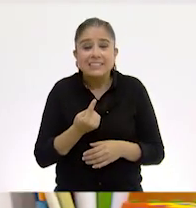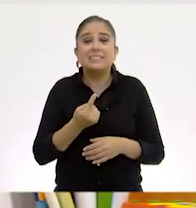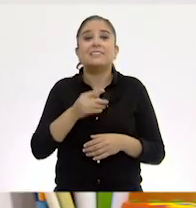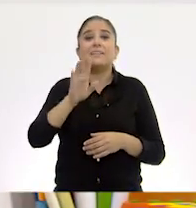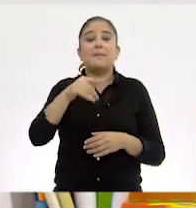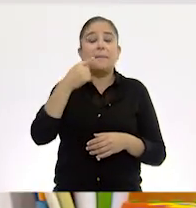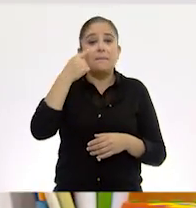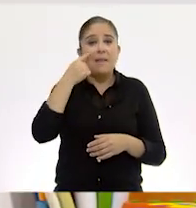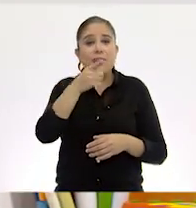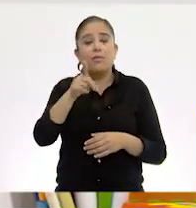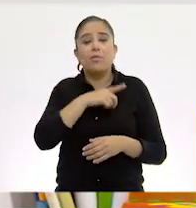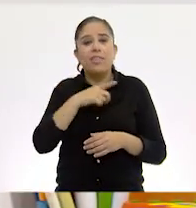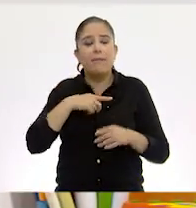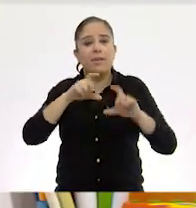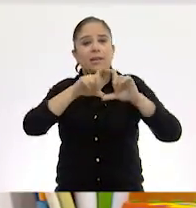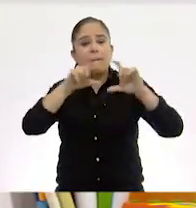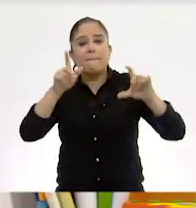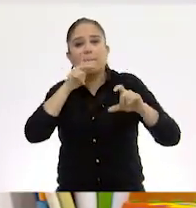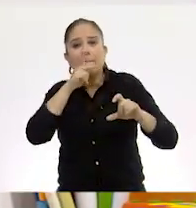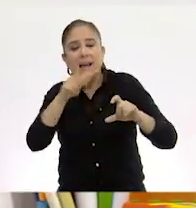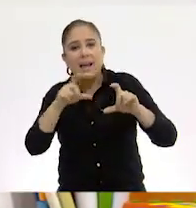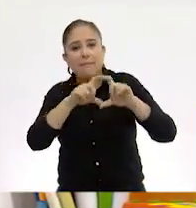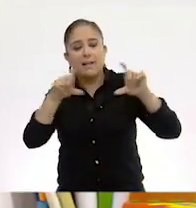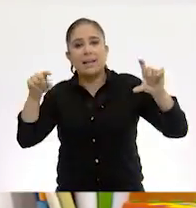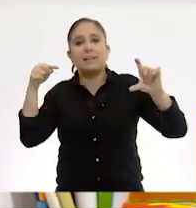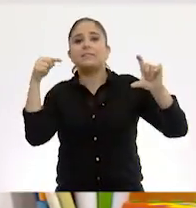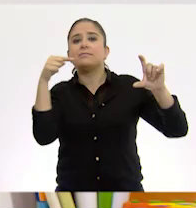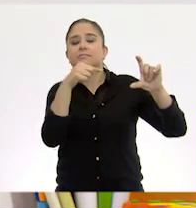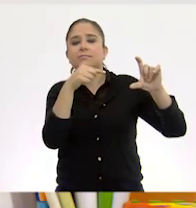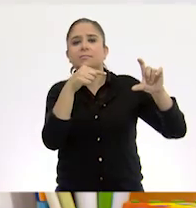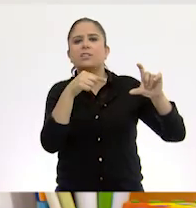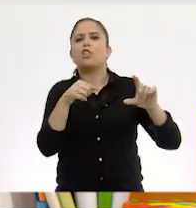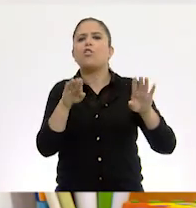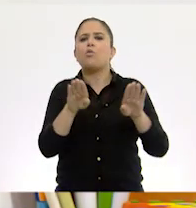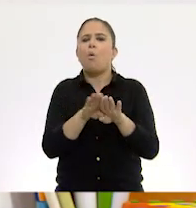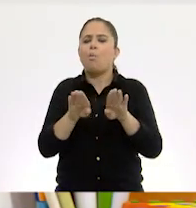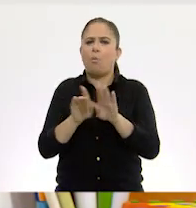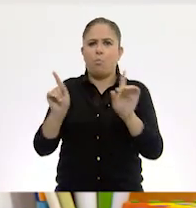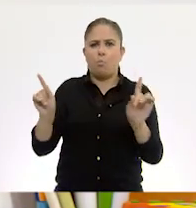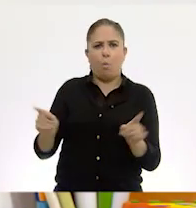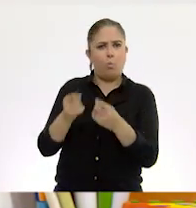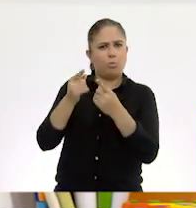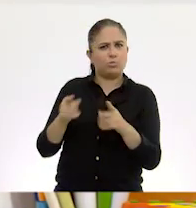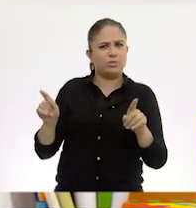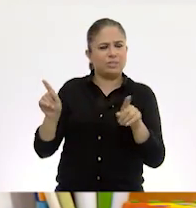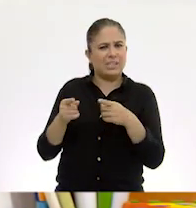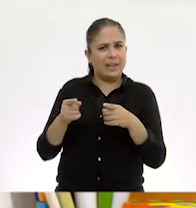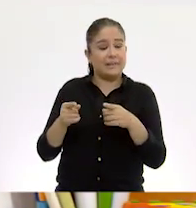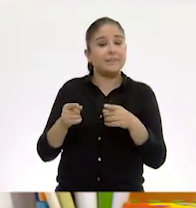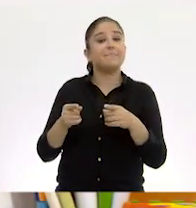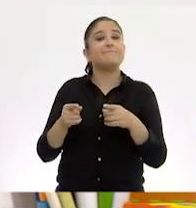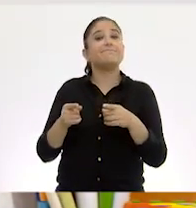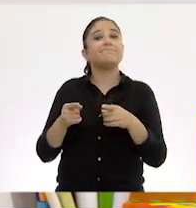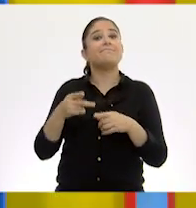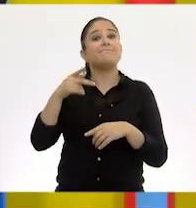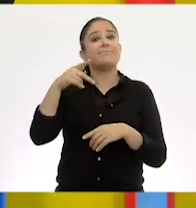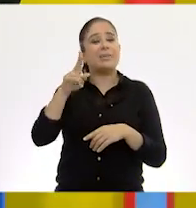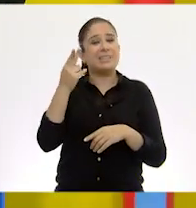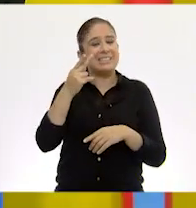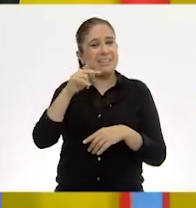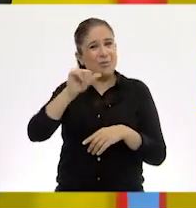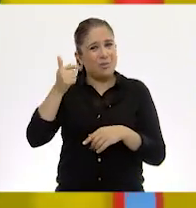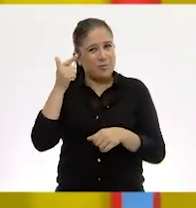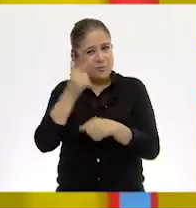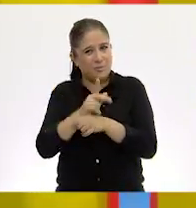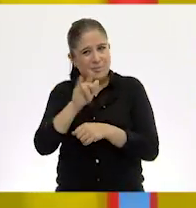este y tenemos que formar una frase. Tenemos esta que nos dejó, dice, como la música. Como la música. Pero tenemos que buscar la siguiente en... La siguiente pista.